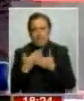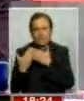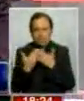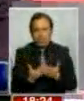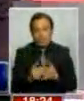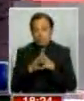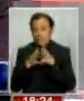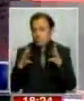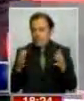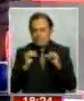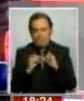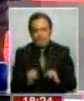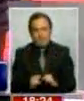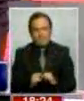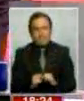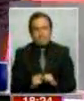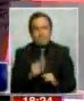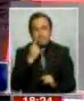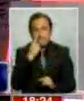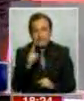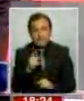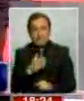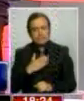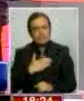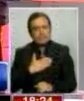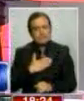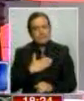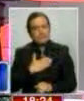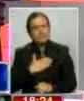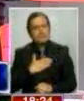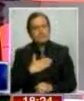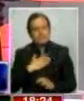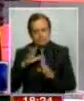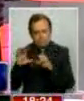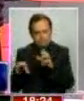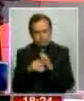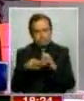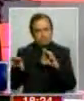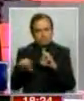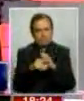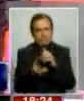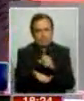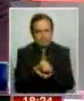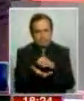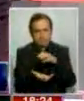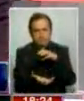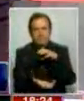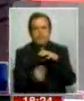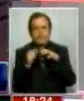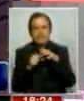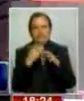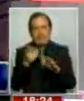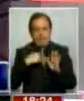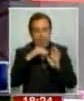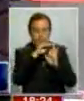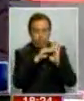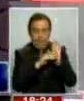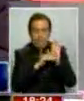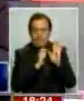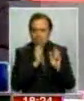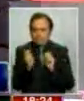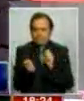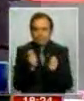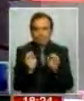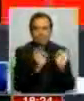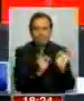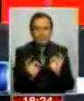Muchas. Pero lo que nosotros nos hemos planteado es colocar una recaudación de ingresos permanentes para darle sustentabilidad a nuestro programa. Perfecto, no hay rebajas de ningún